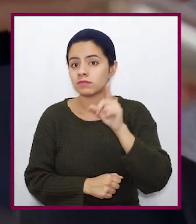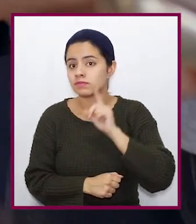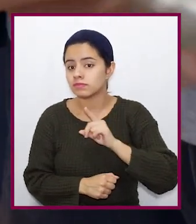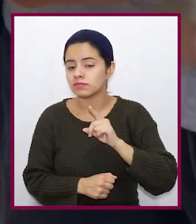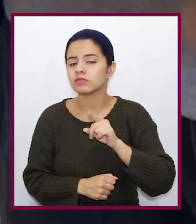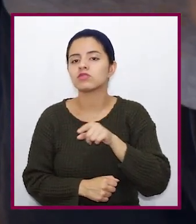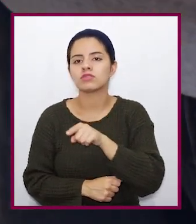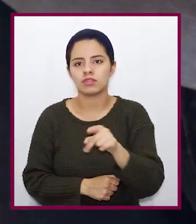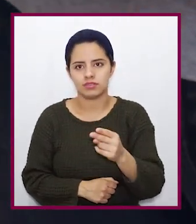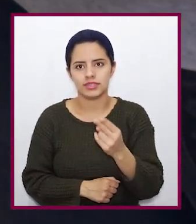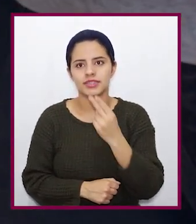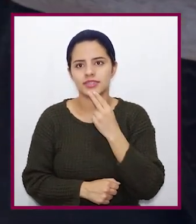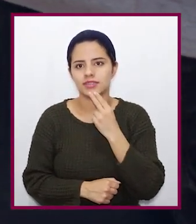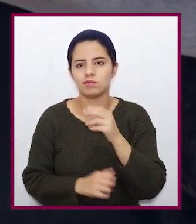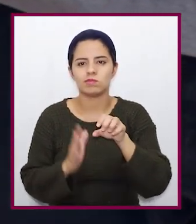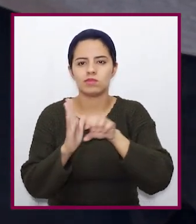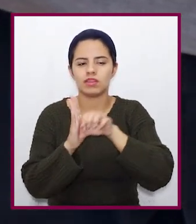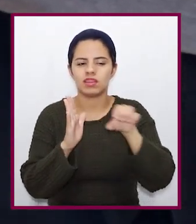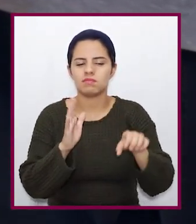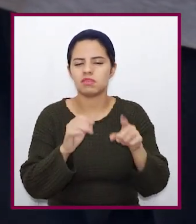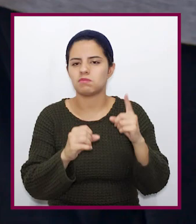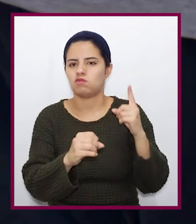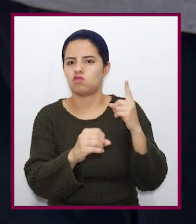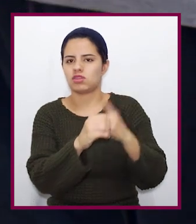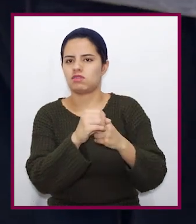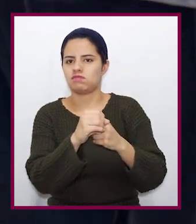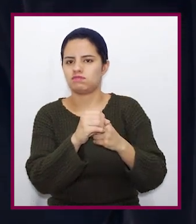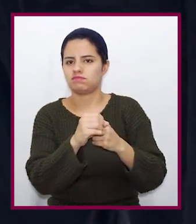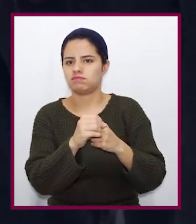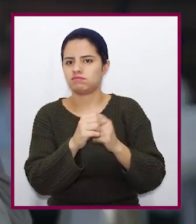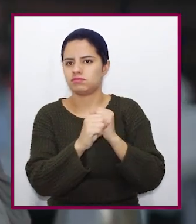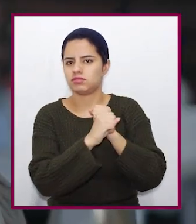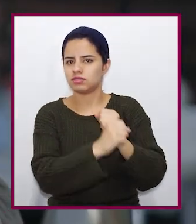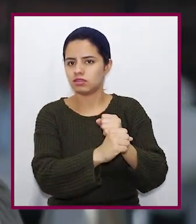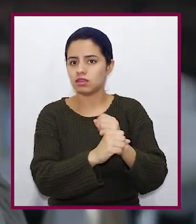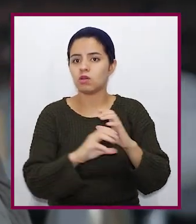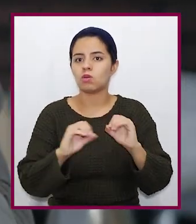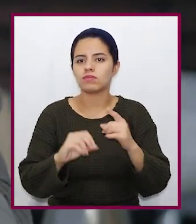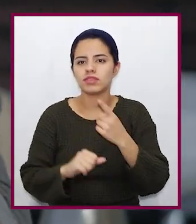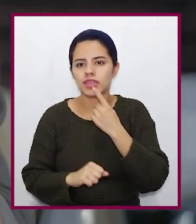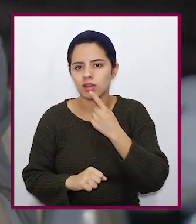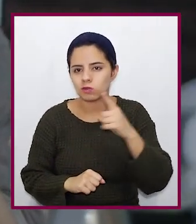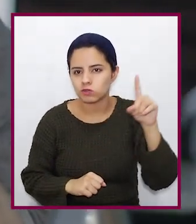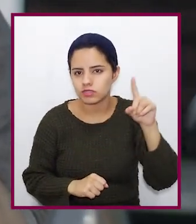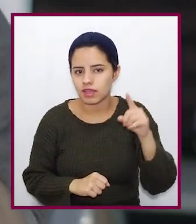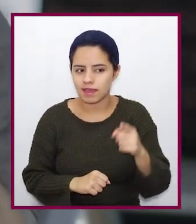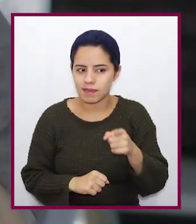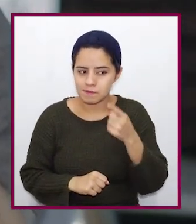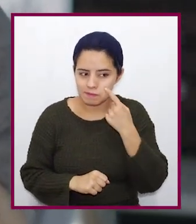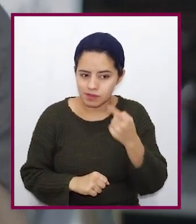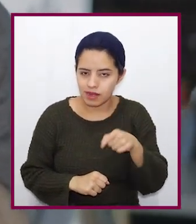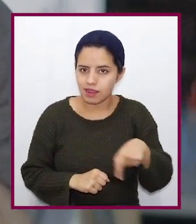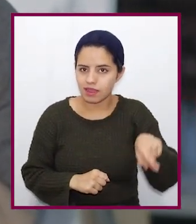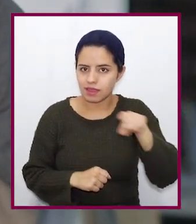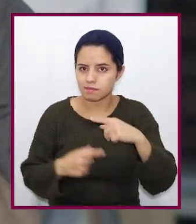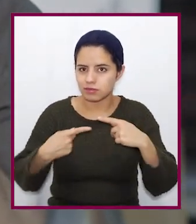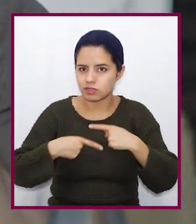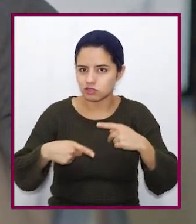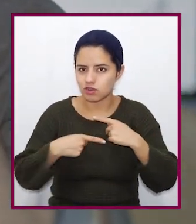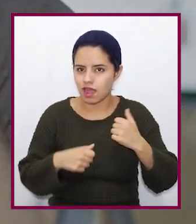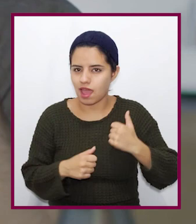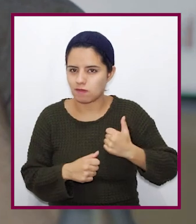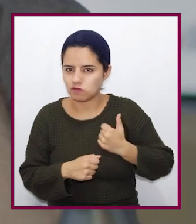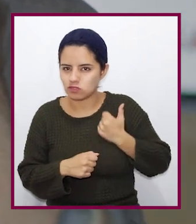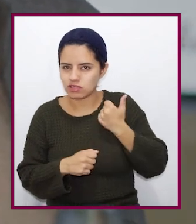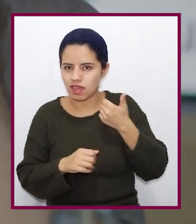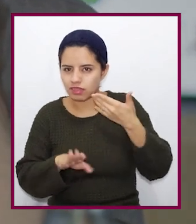utilicen recursos como los bloqueos, que utilicen recursos como las denuncias a los comportamientos abusivos de otras personas. Y por supuesto, también